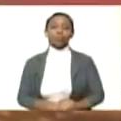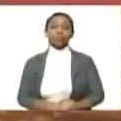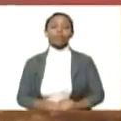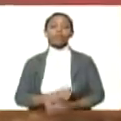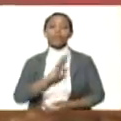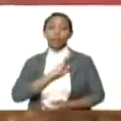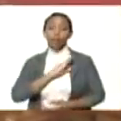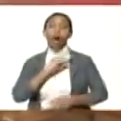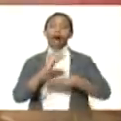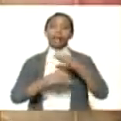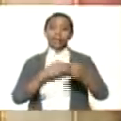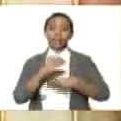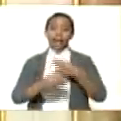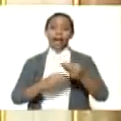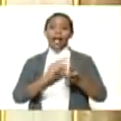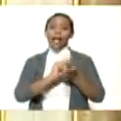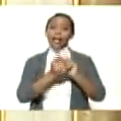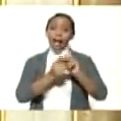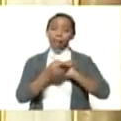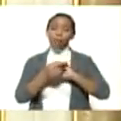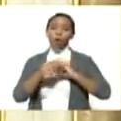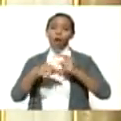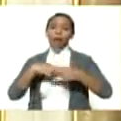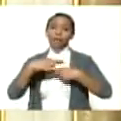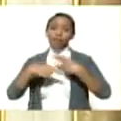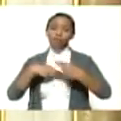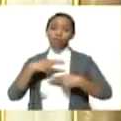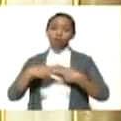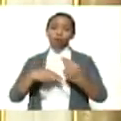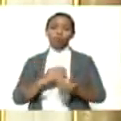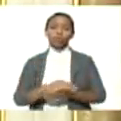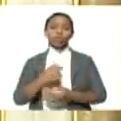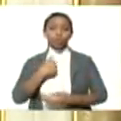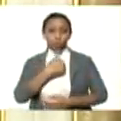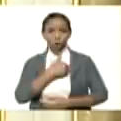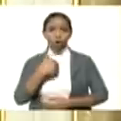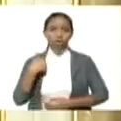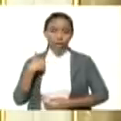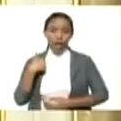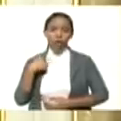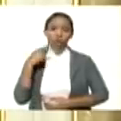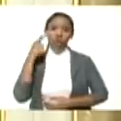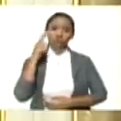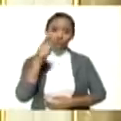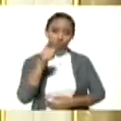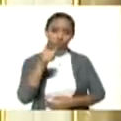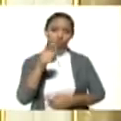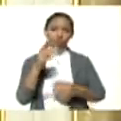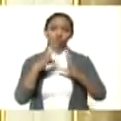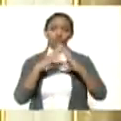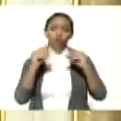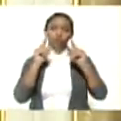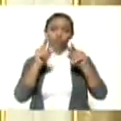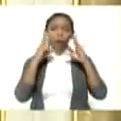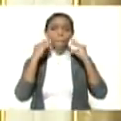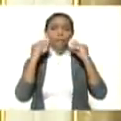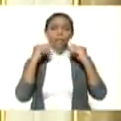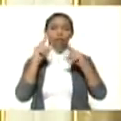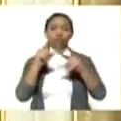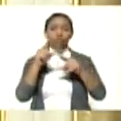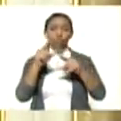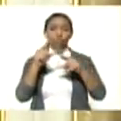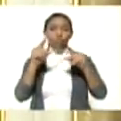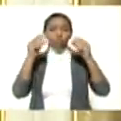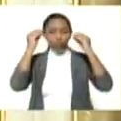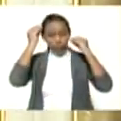Tenemos que hacer cambios en la revolución. Y yo quiero que tú, con toda tu experiencia, con toda tu